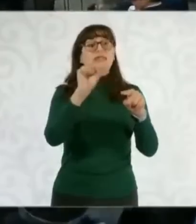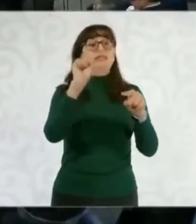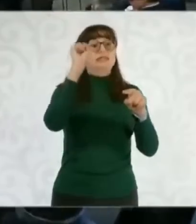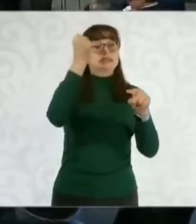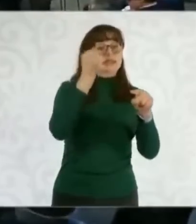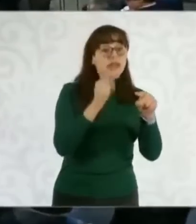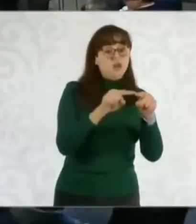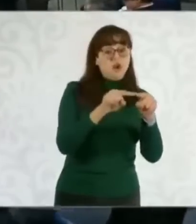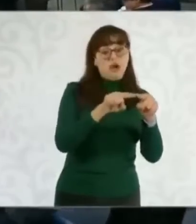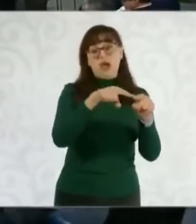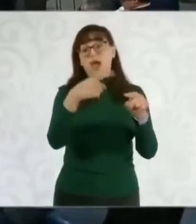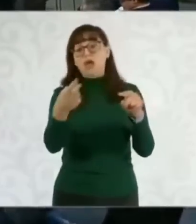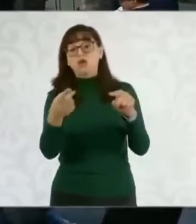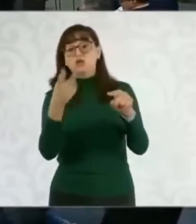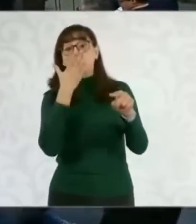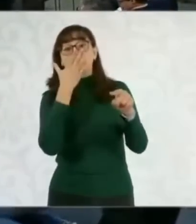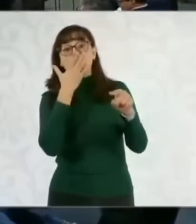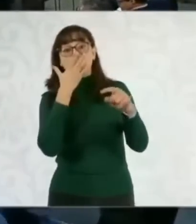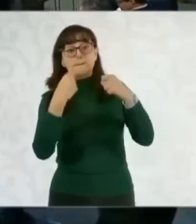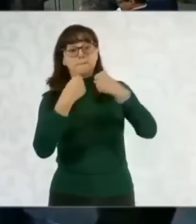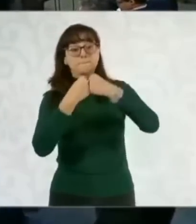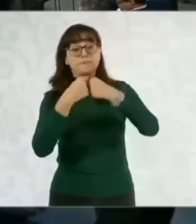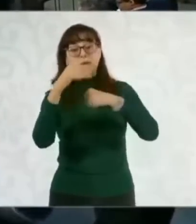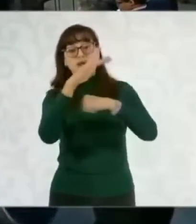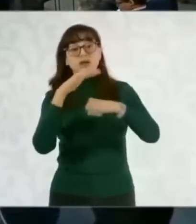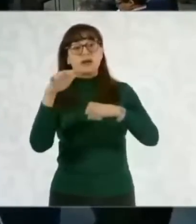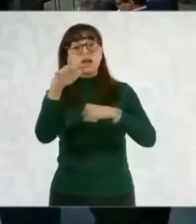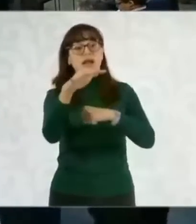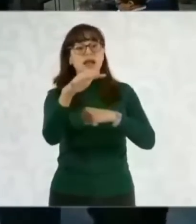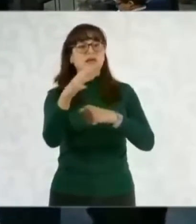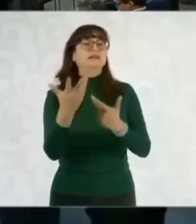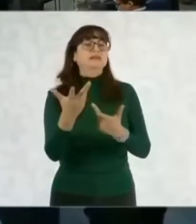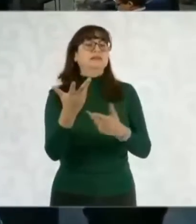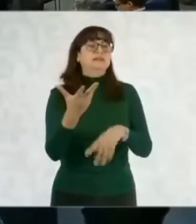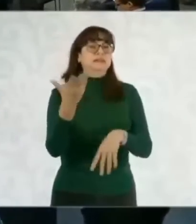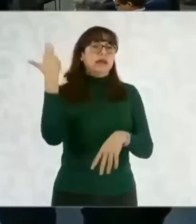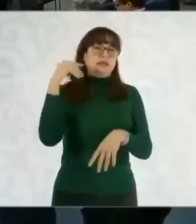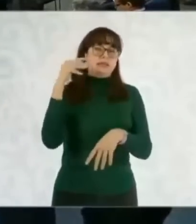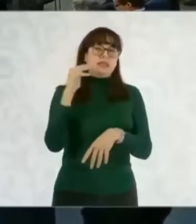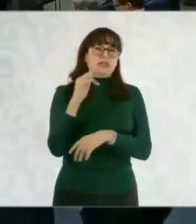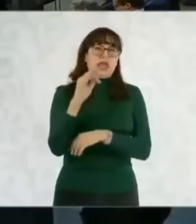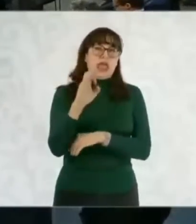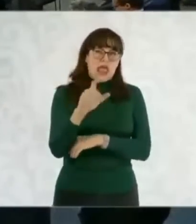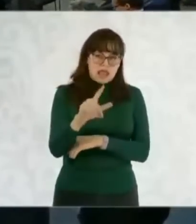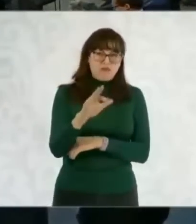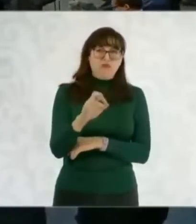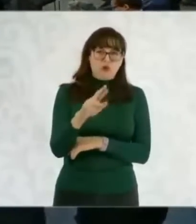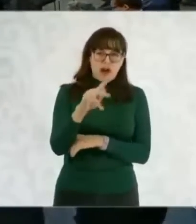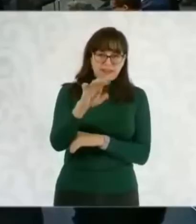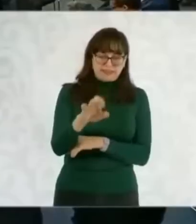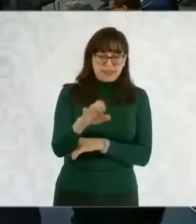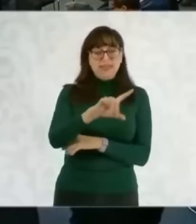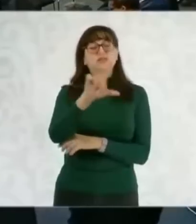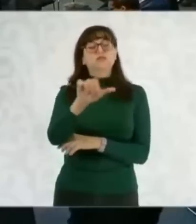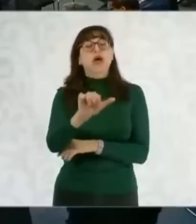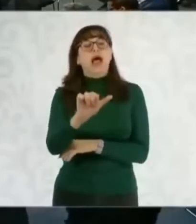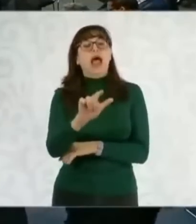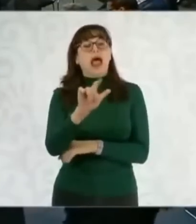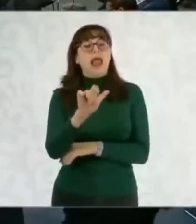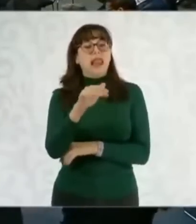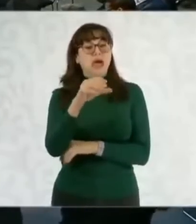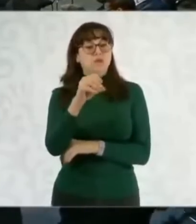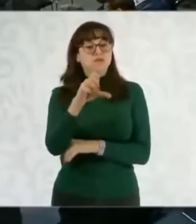Primero fue capital de ese gran estado de Occidente, el Fuerte, después Álamos, y siguen de alguna